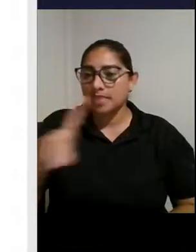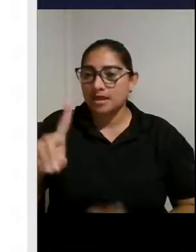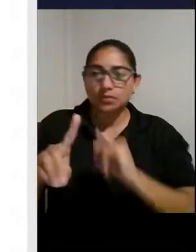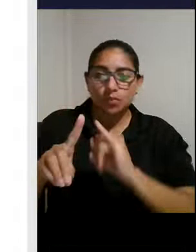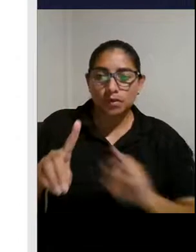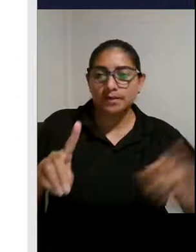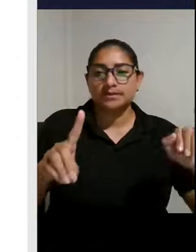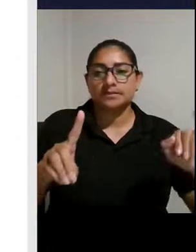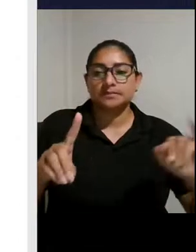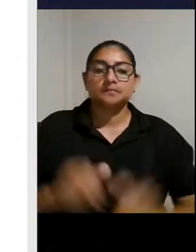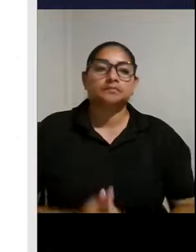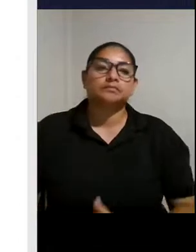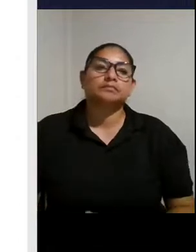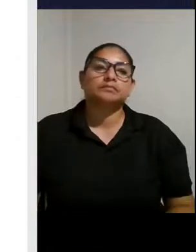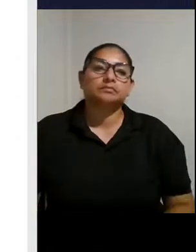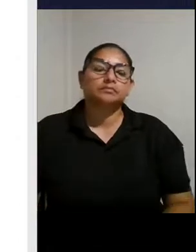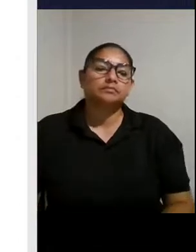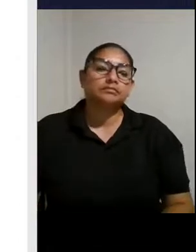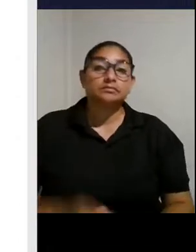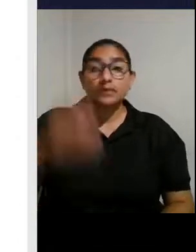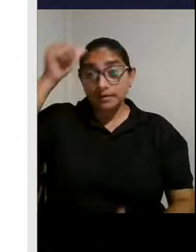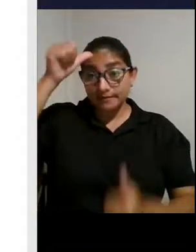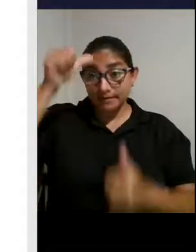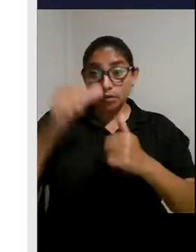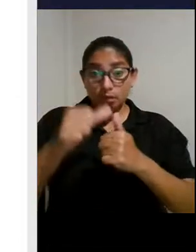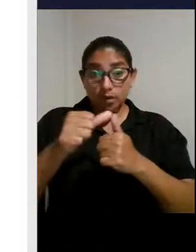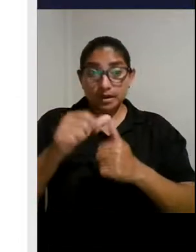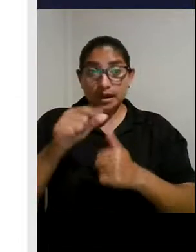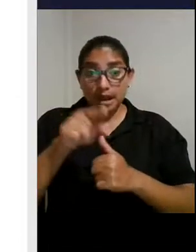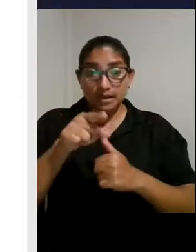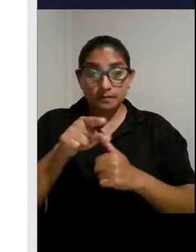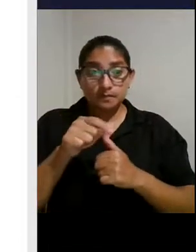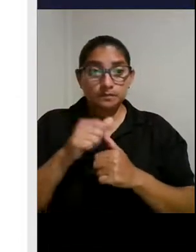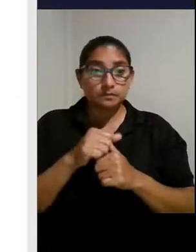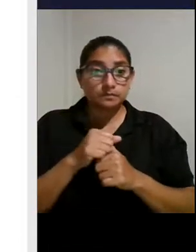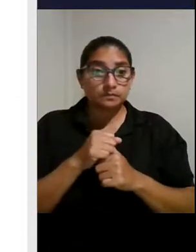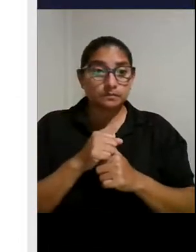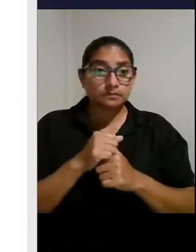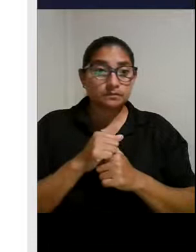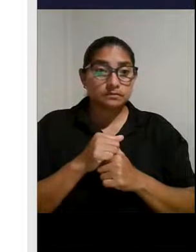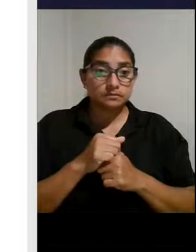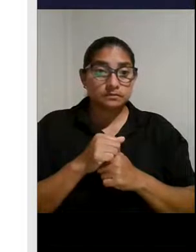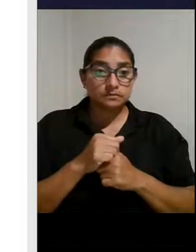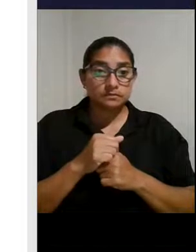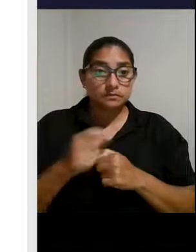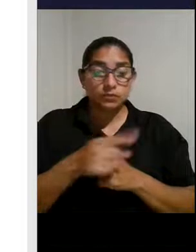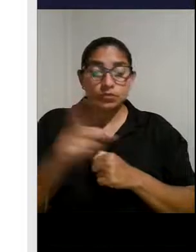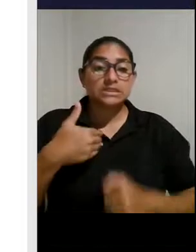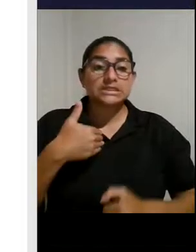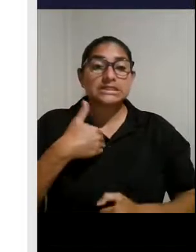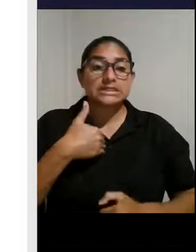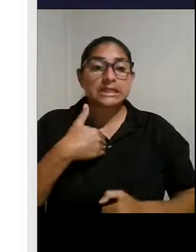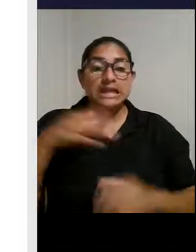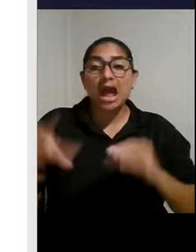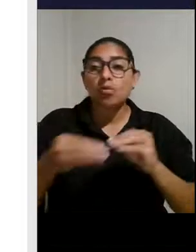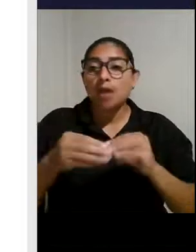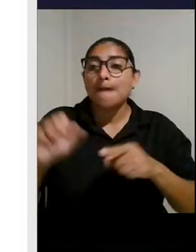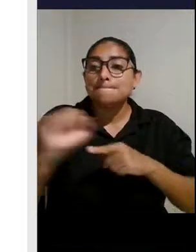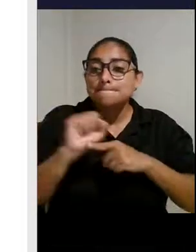Recuerden que aquí, antes de que se me olvide, ustedes tienen ejercicios